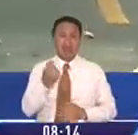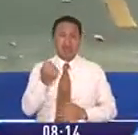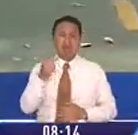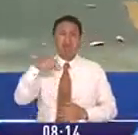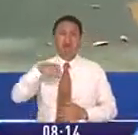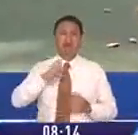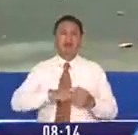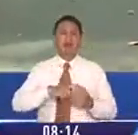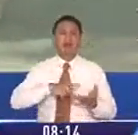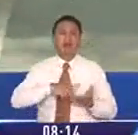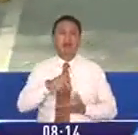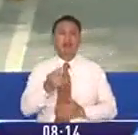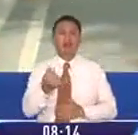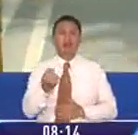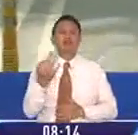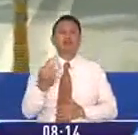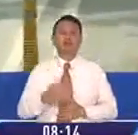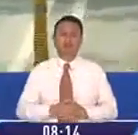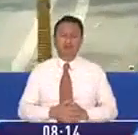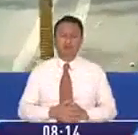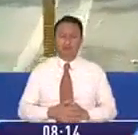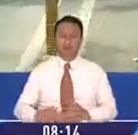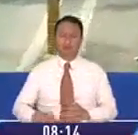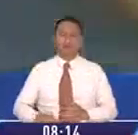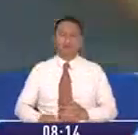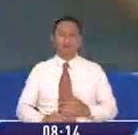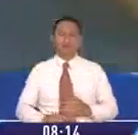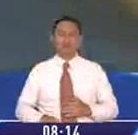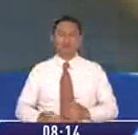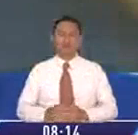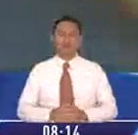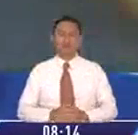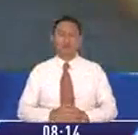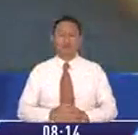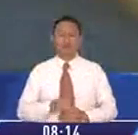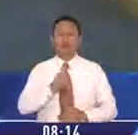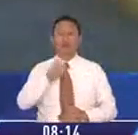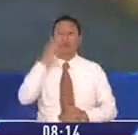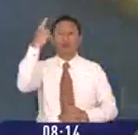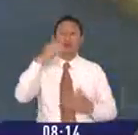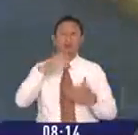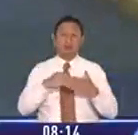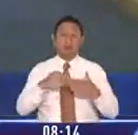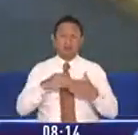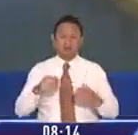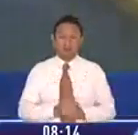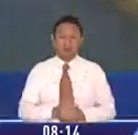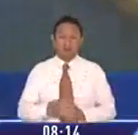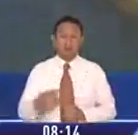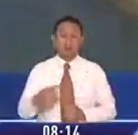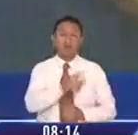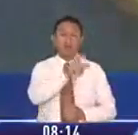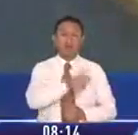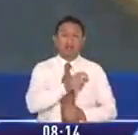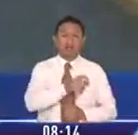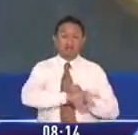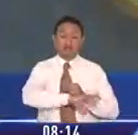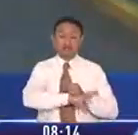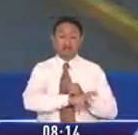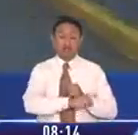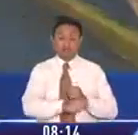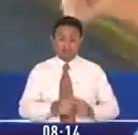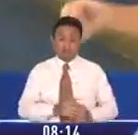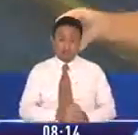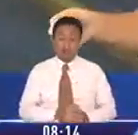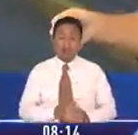cuesta a la ciudad la reparación e instalación de las mismas? Tenemos que invertir $1,000,000 para la travesura de unos pocos impresentables